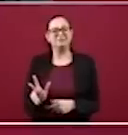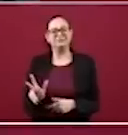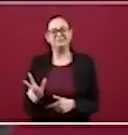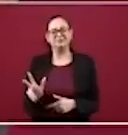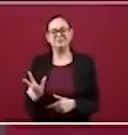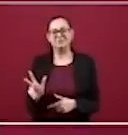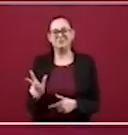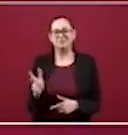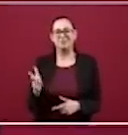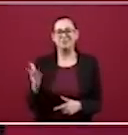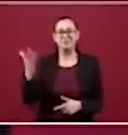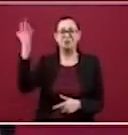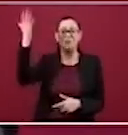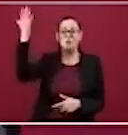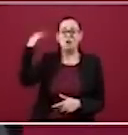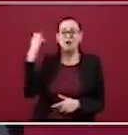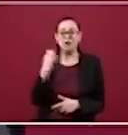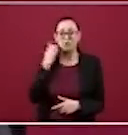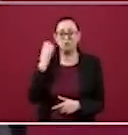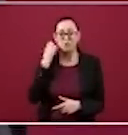fue de las escuelas